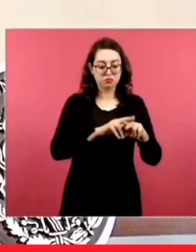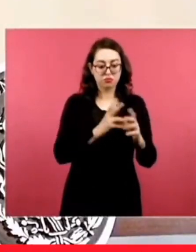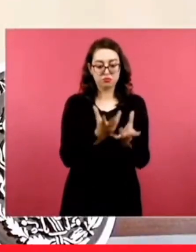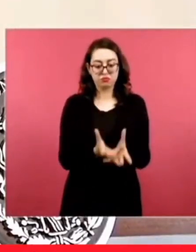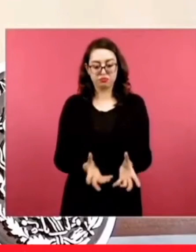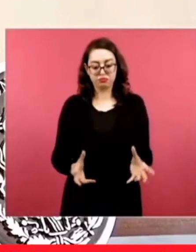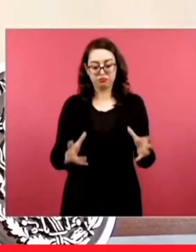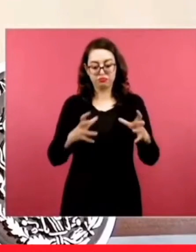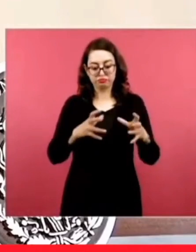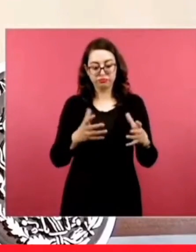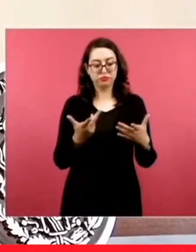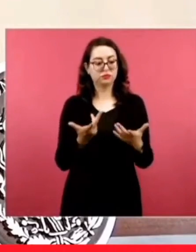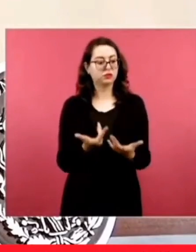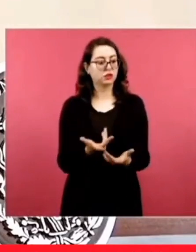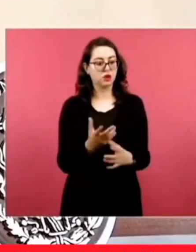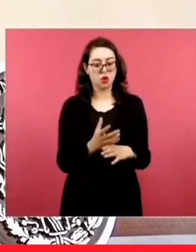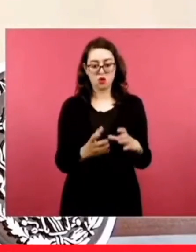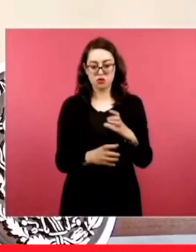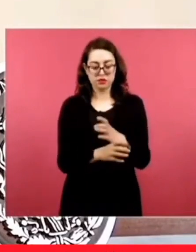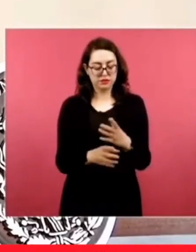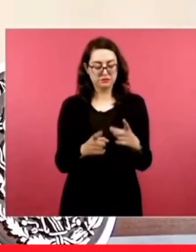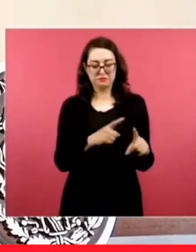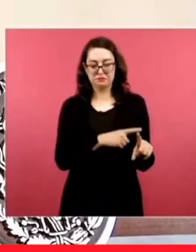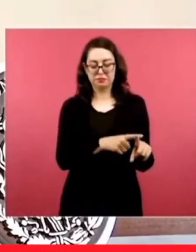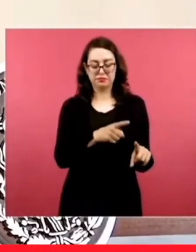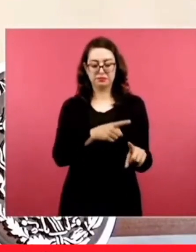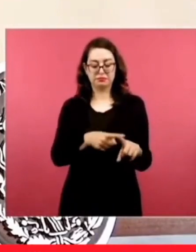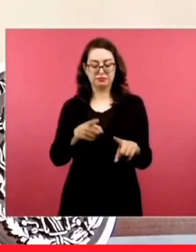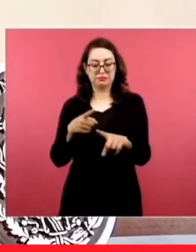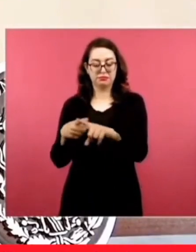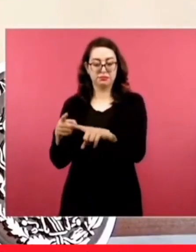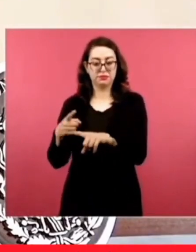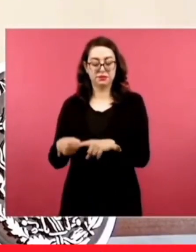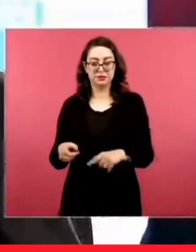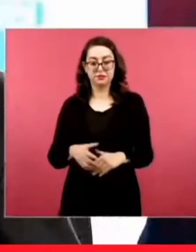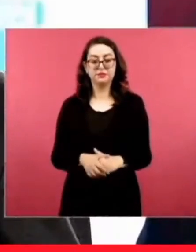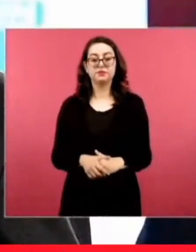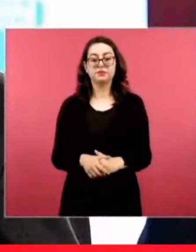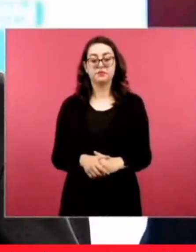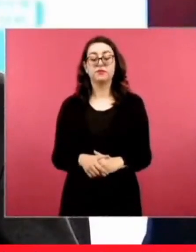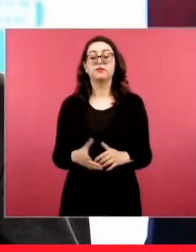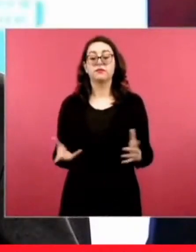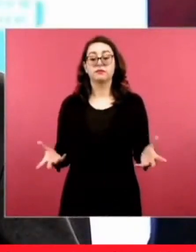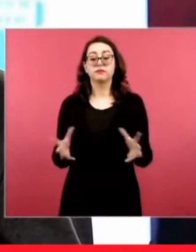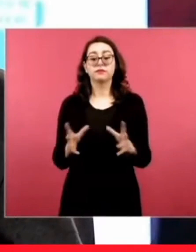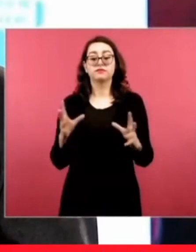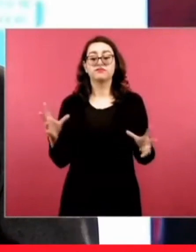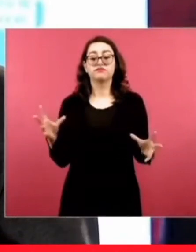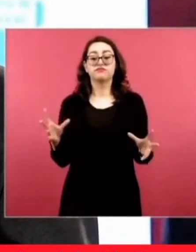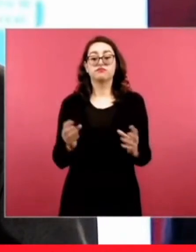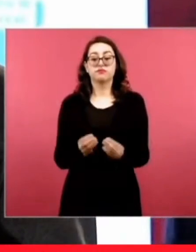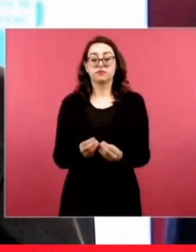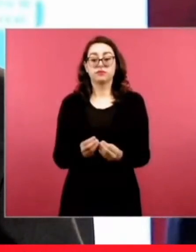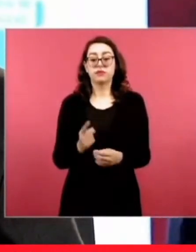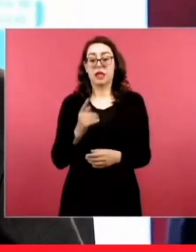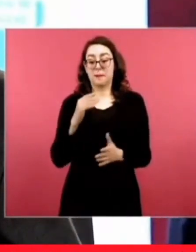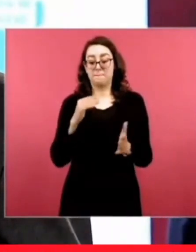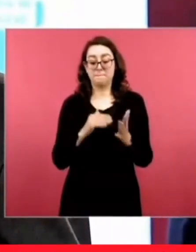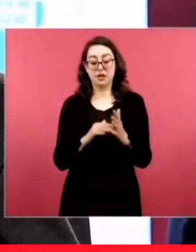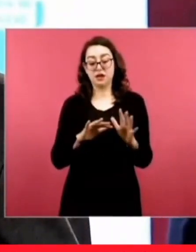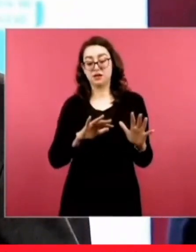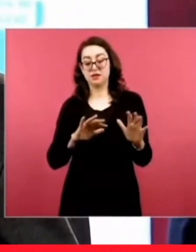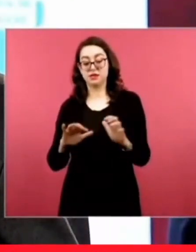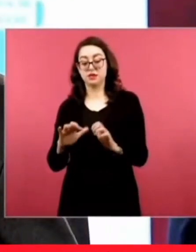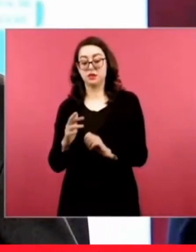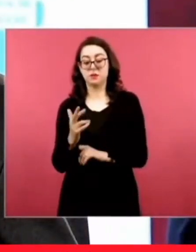cerámica. Como ustedes ven, se ha incrementado mucho dentro de este universo de 1,925 bienes muebles,